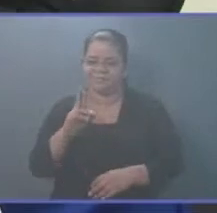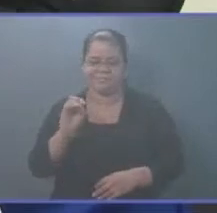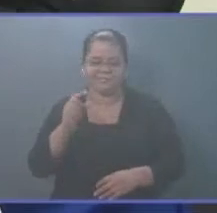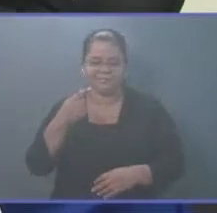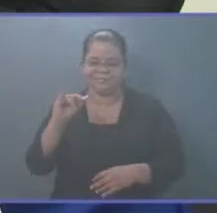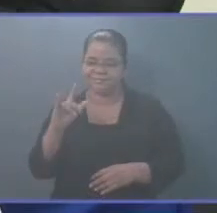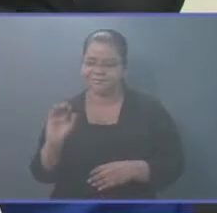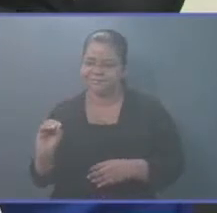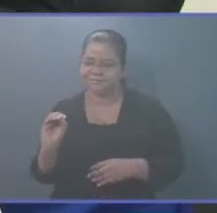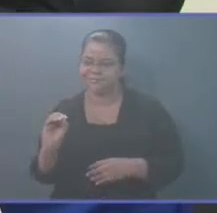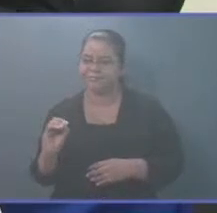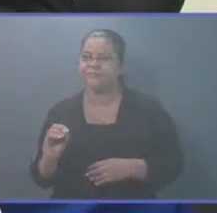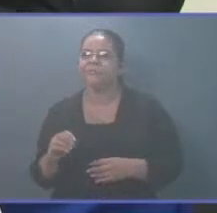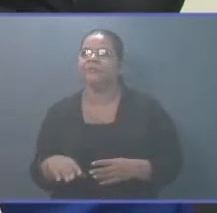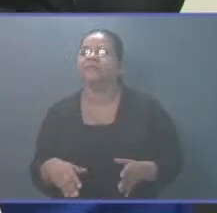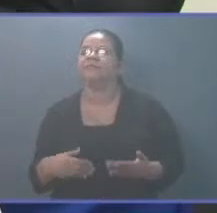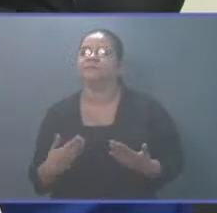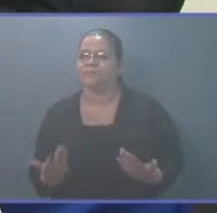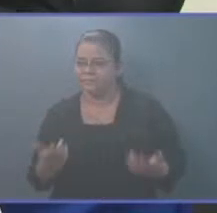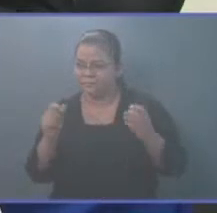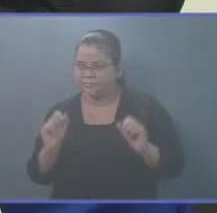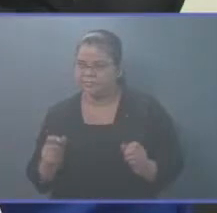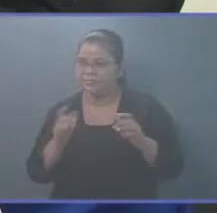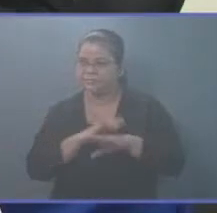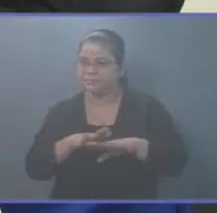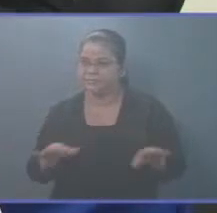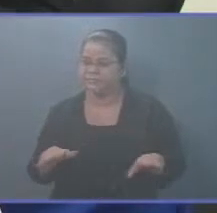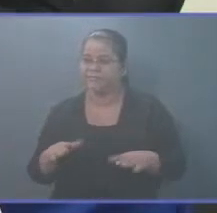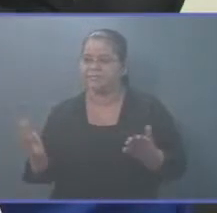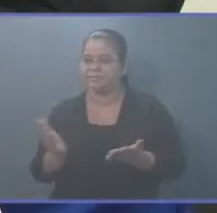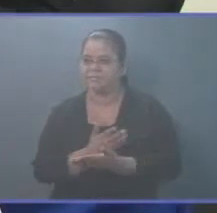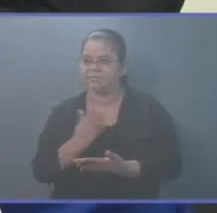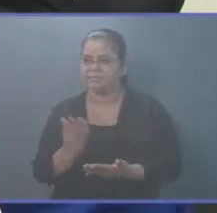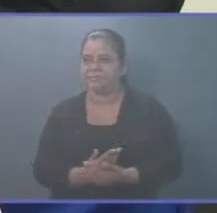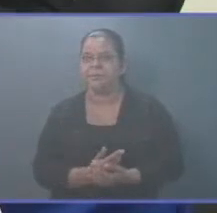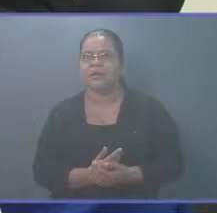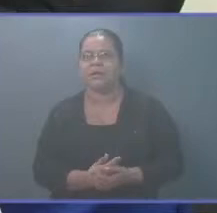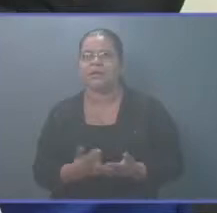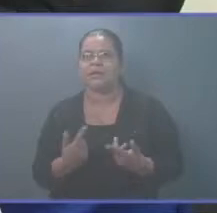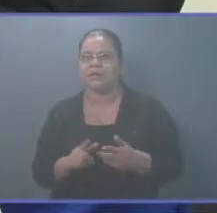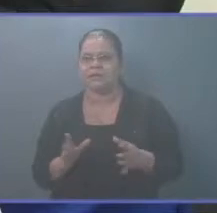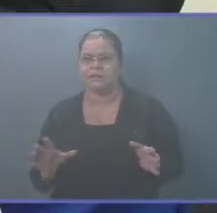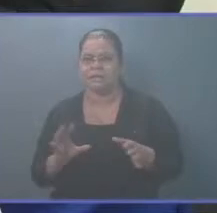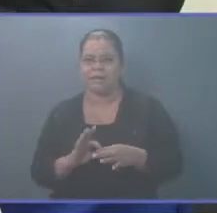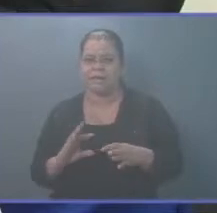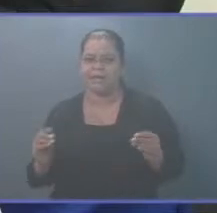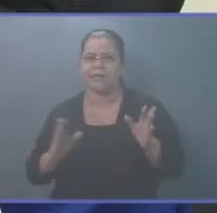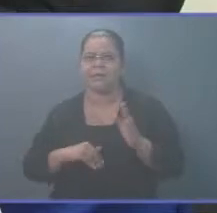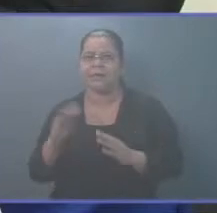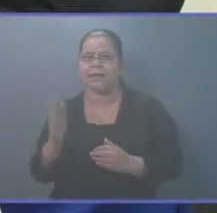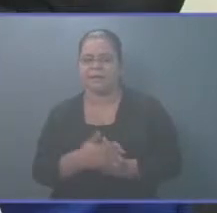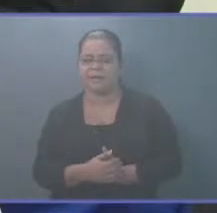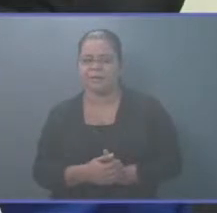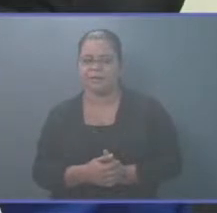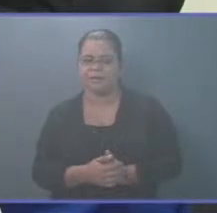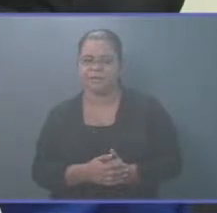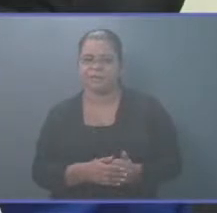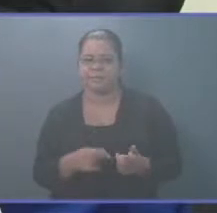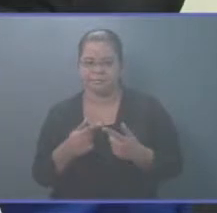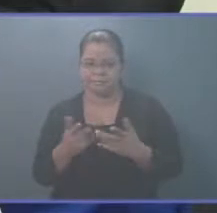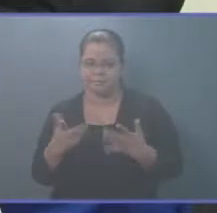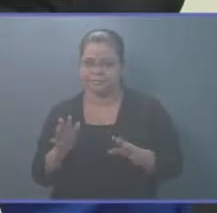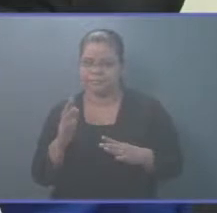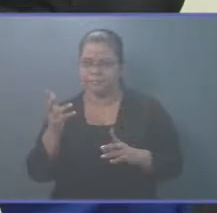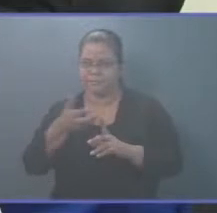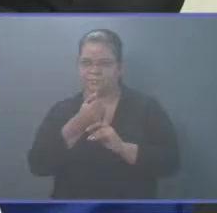Rivas Polanco, a fin de continuar y finalizar con el estudio y discusión del anteproyecto de ley objeto de estudio, lo anterior con el